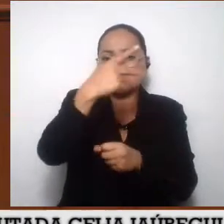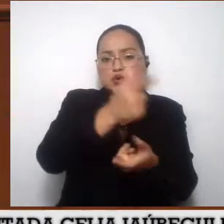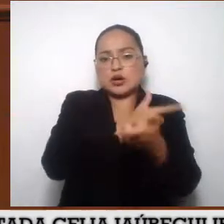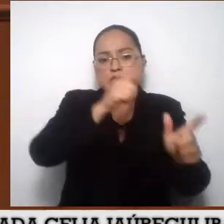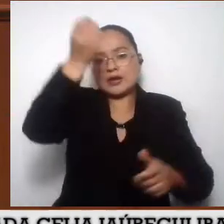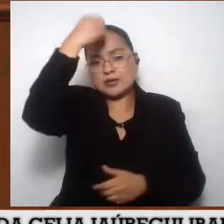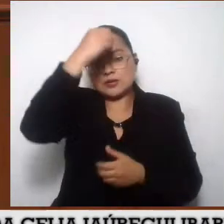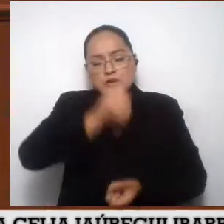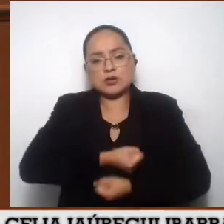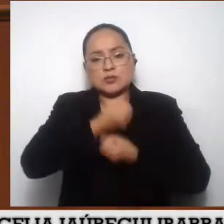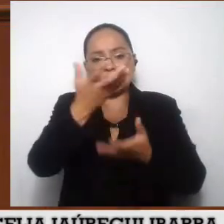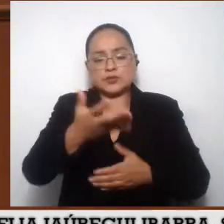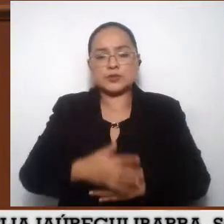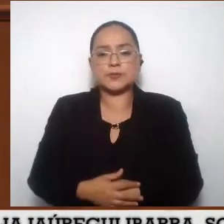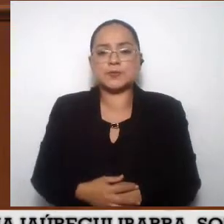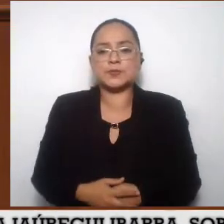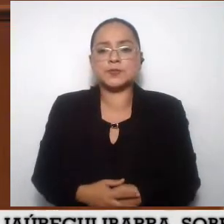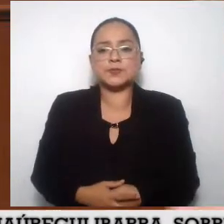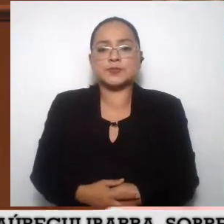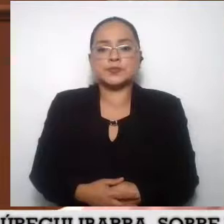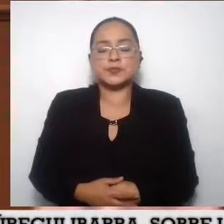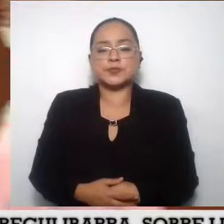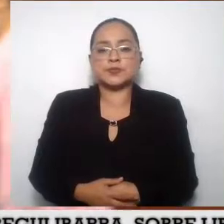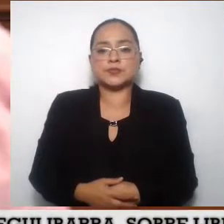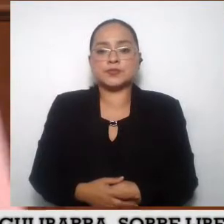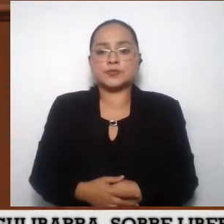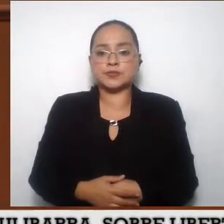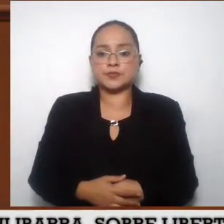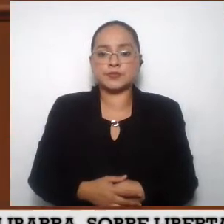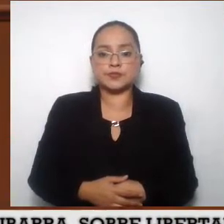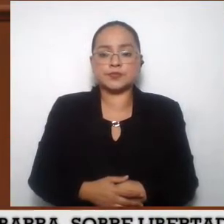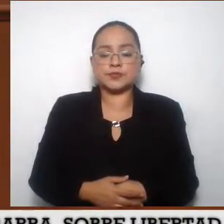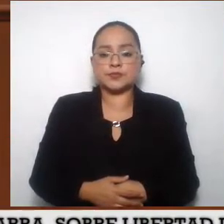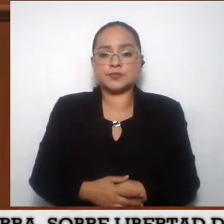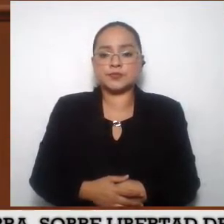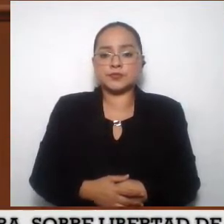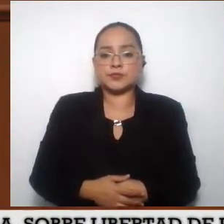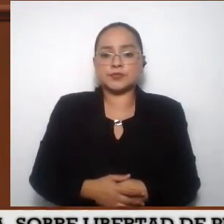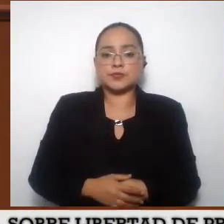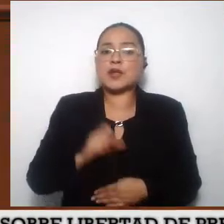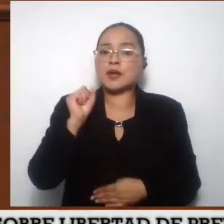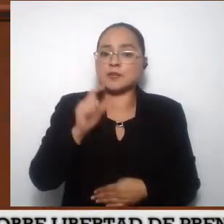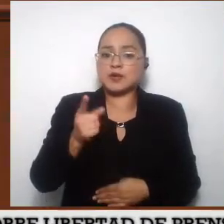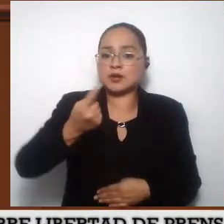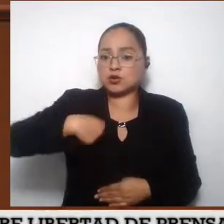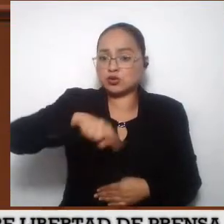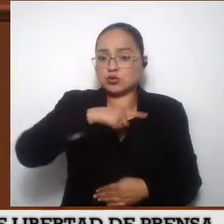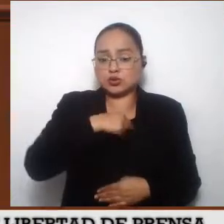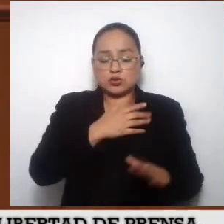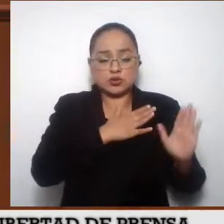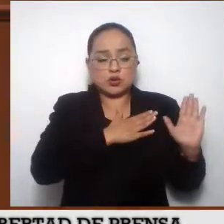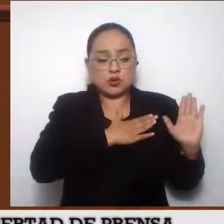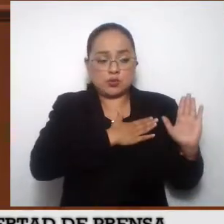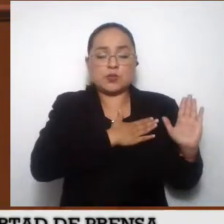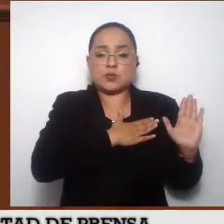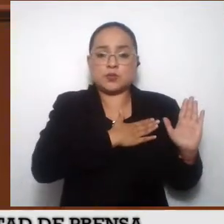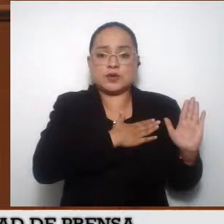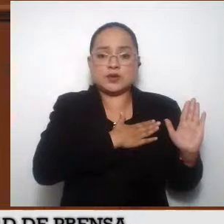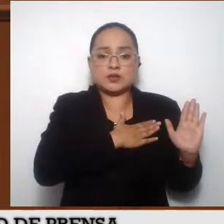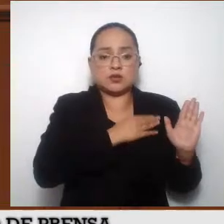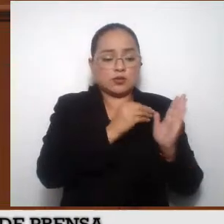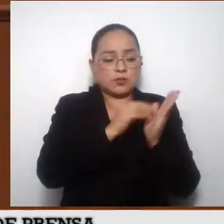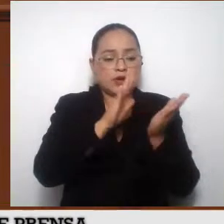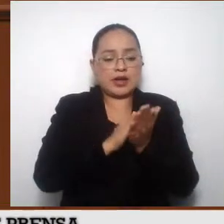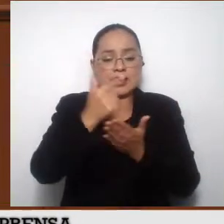prensa. Además, compañeros, este fue un compromiso que hicimos como parte de nuestra agenda